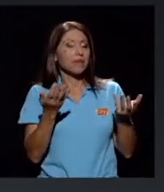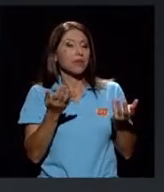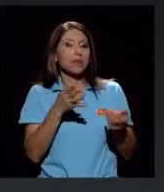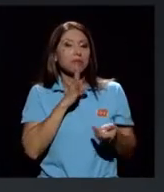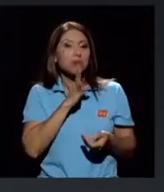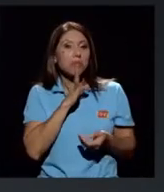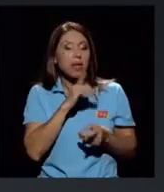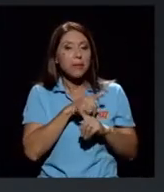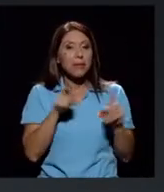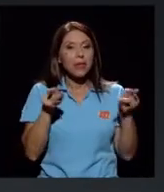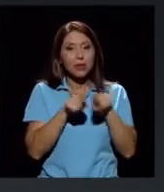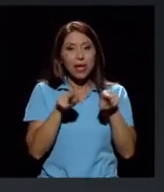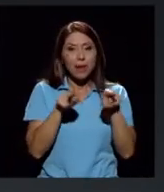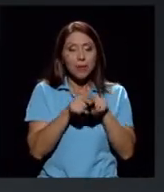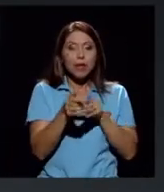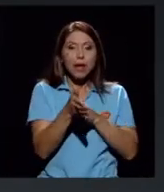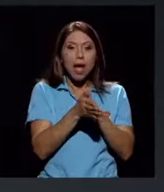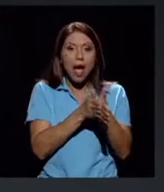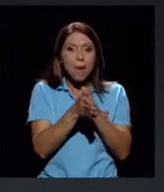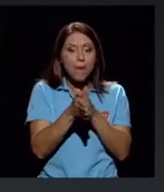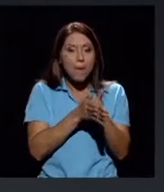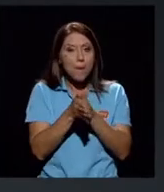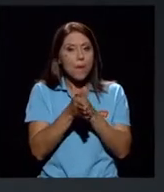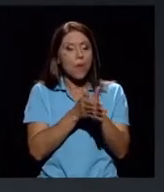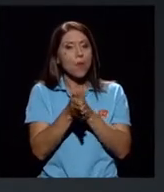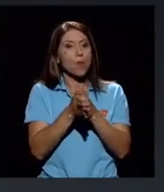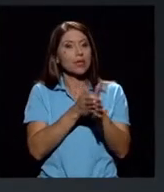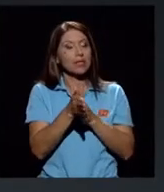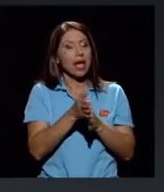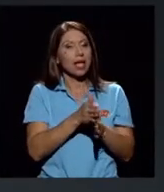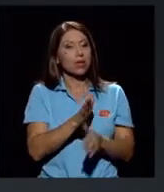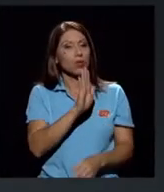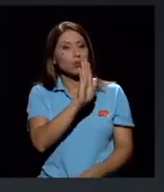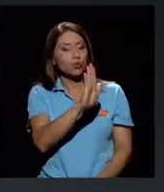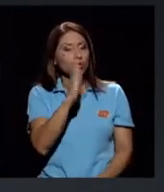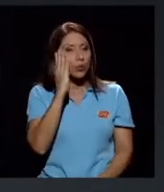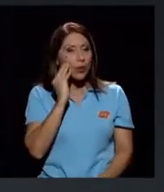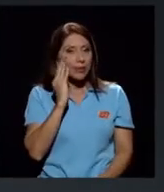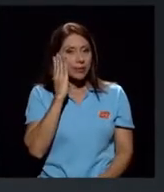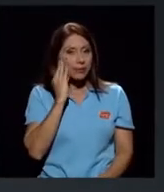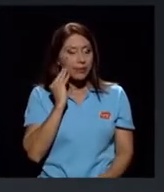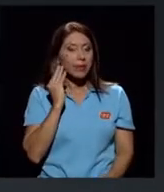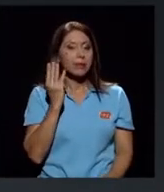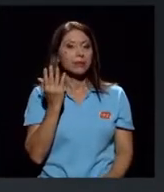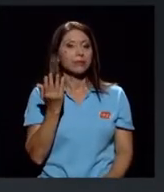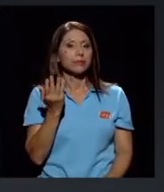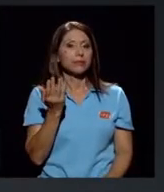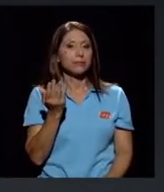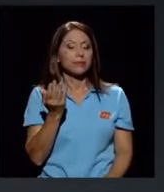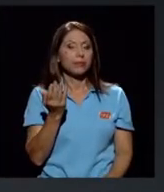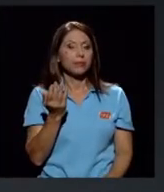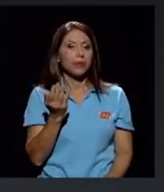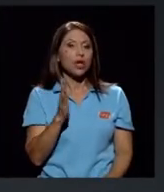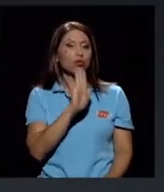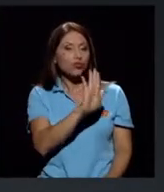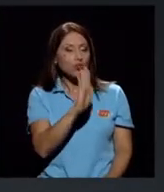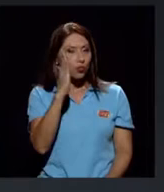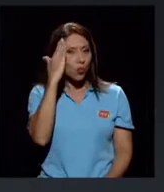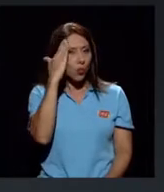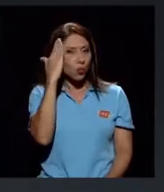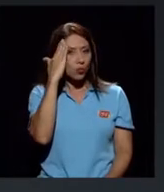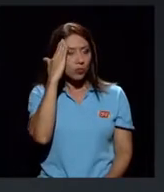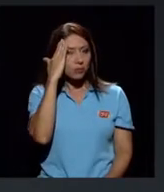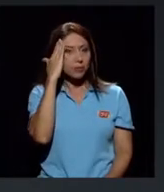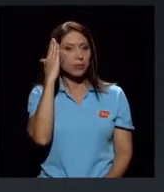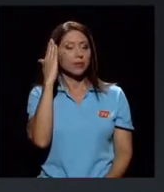pero también aprovechando esa experiencia y ese conocimiento